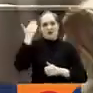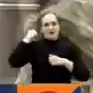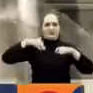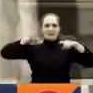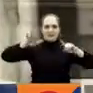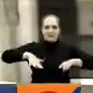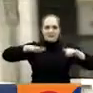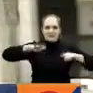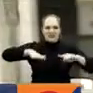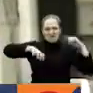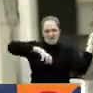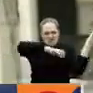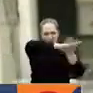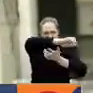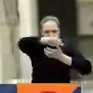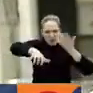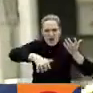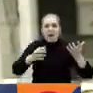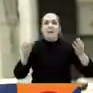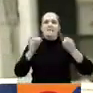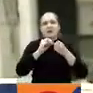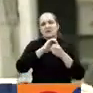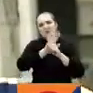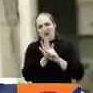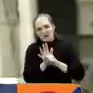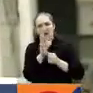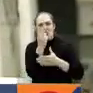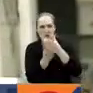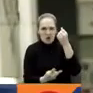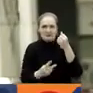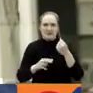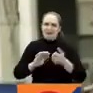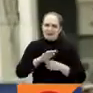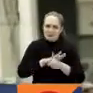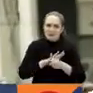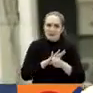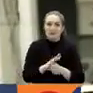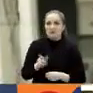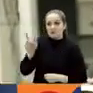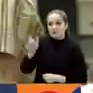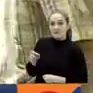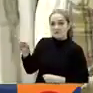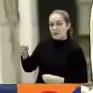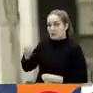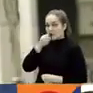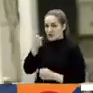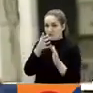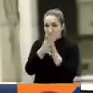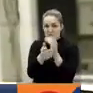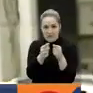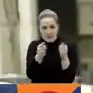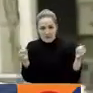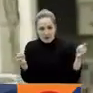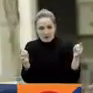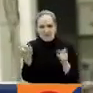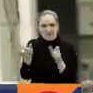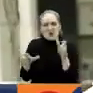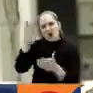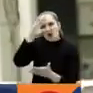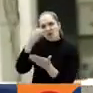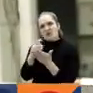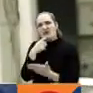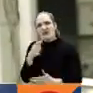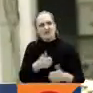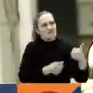y también a los estragos que ha dejado la pandemia. Nuestro compañero Carlos Gutiérrez preparó el siguiente informe. ¿Qué dicen los ciudadanos? ¿Qué dicen